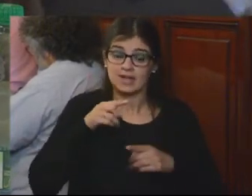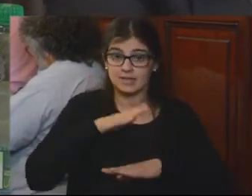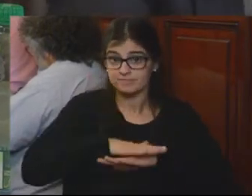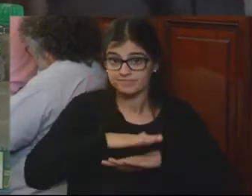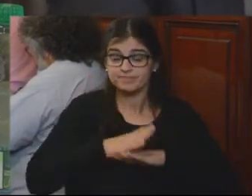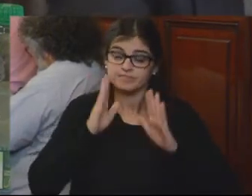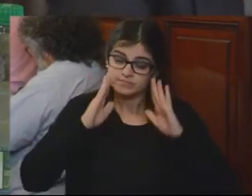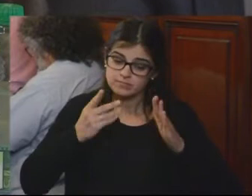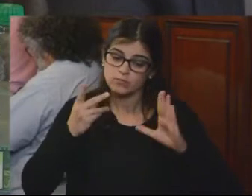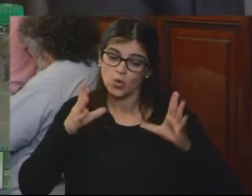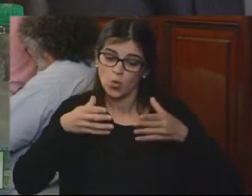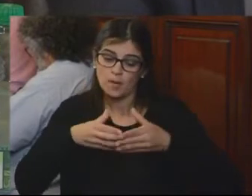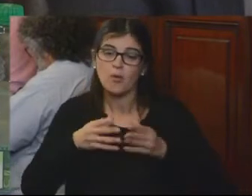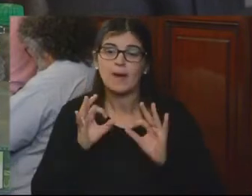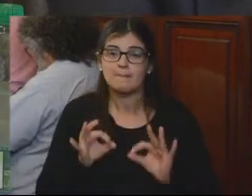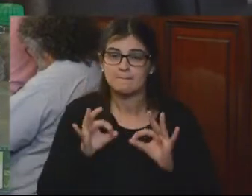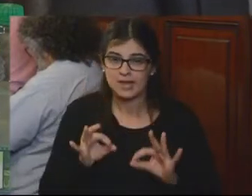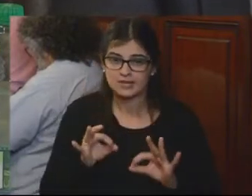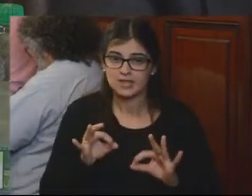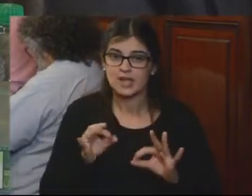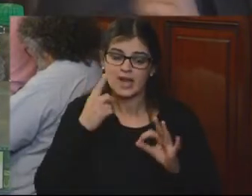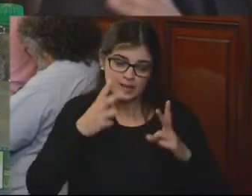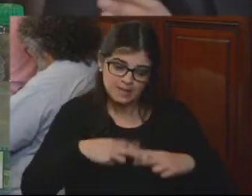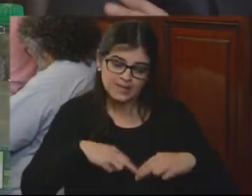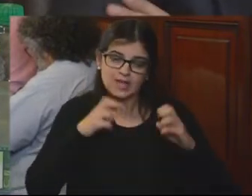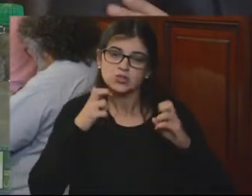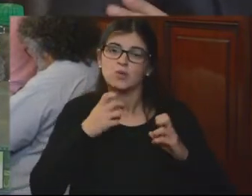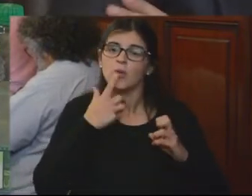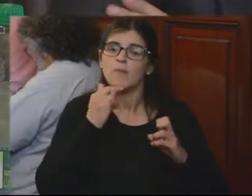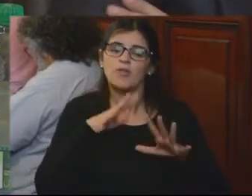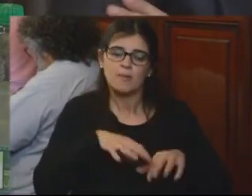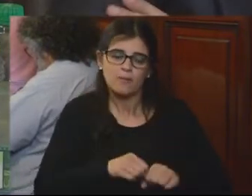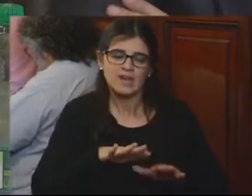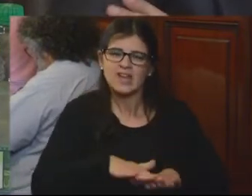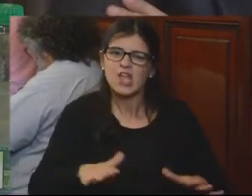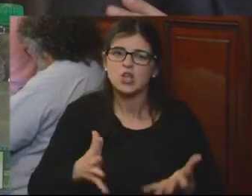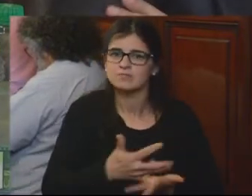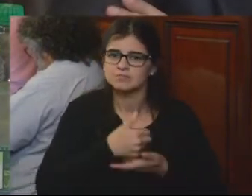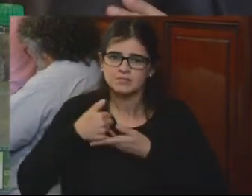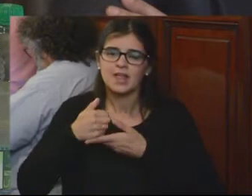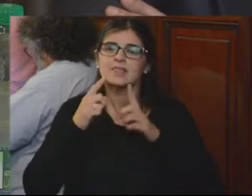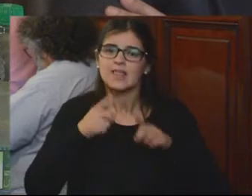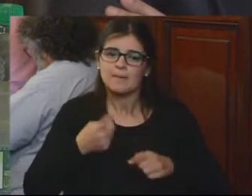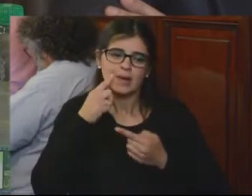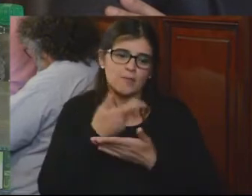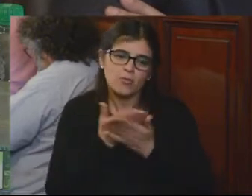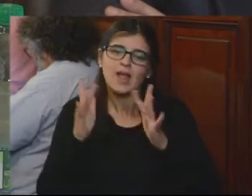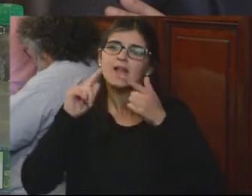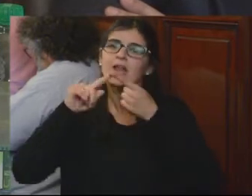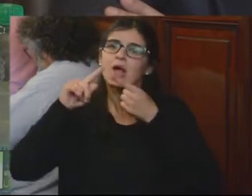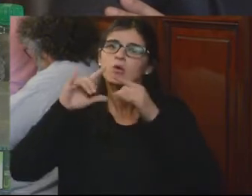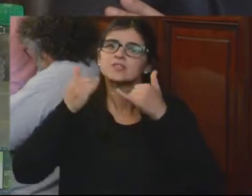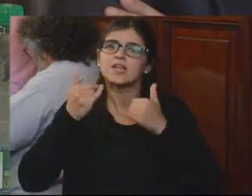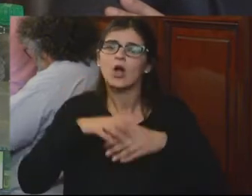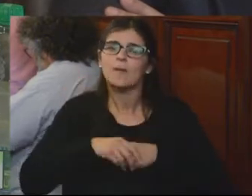funcionaba un grupo especializado en la investigación de casos de apropiación de niños que estaba contemplado en el acuerdo de solución amistosa